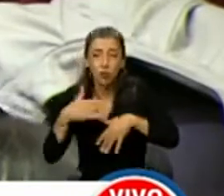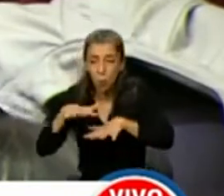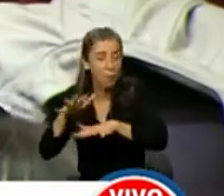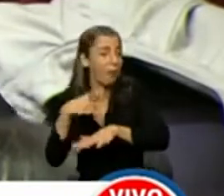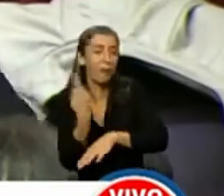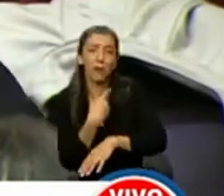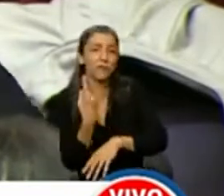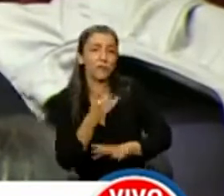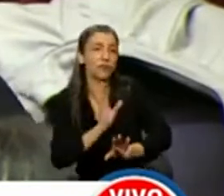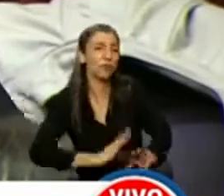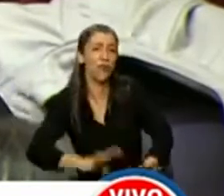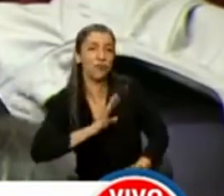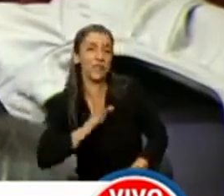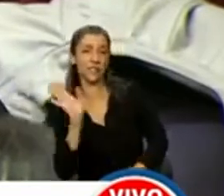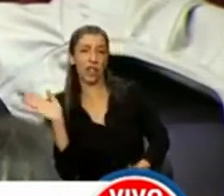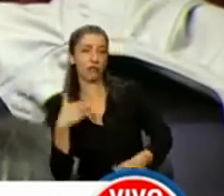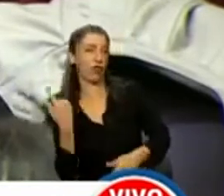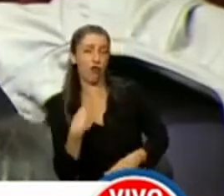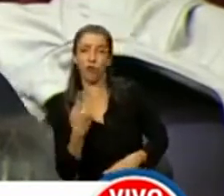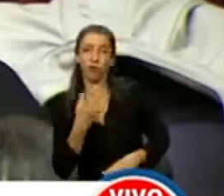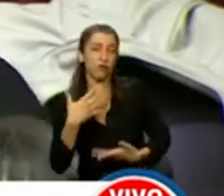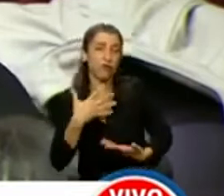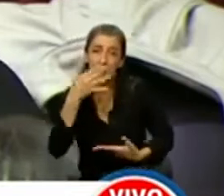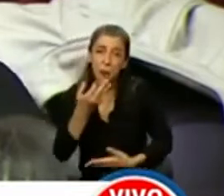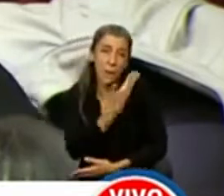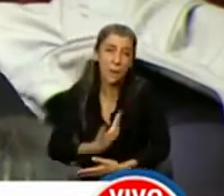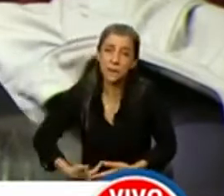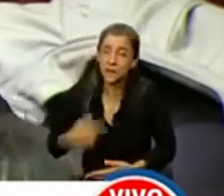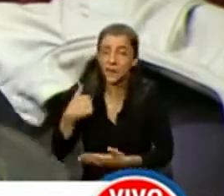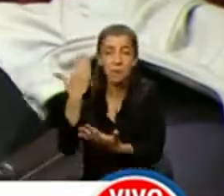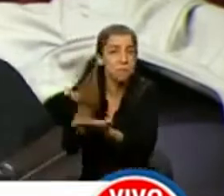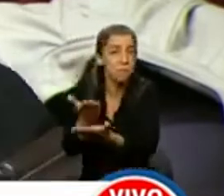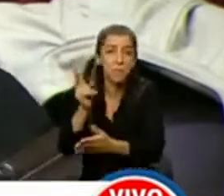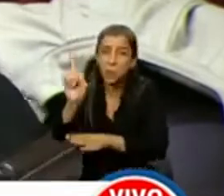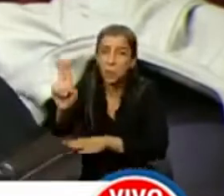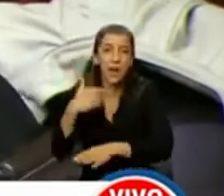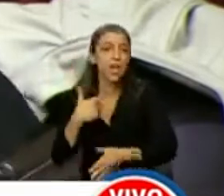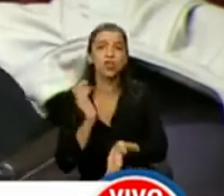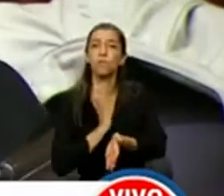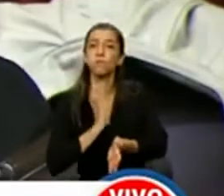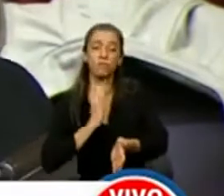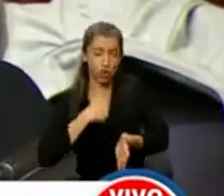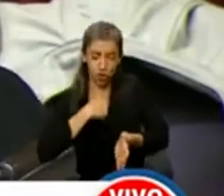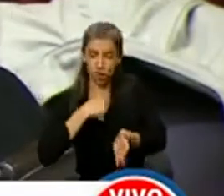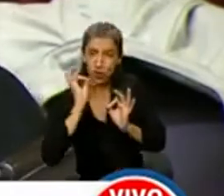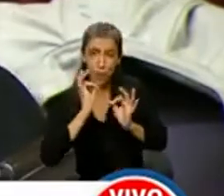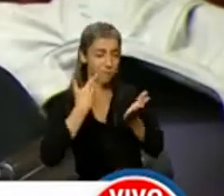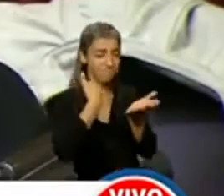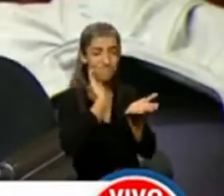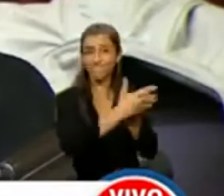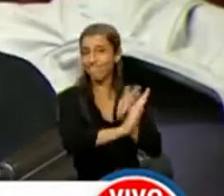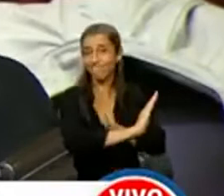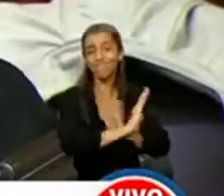que, señor presidente, dejo presentada mi cuestión de privilegio y me sumo al repudio al ataque sufrido por